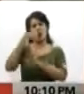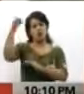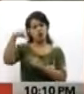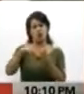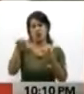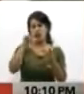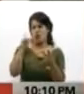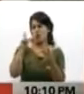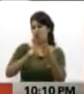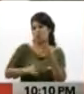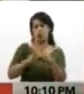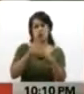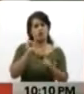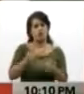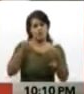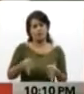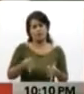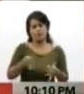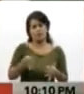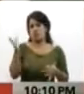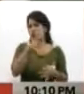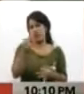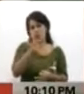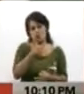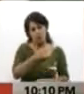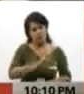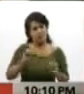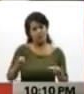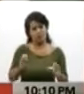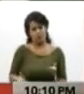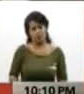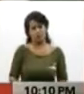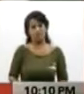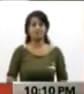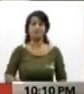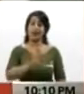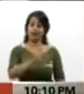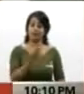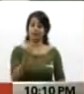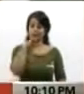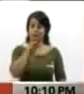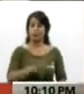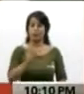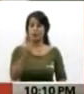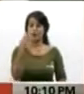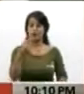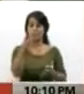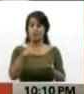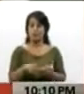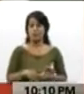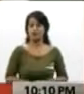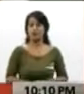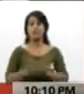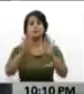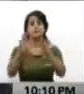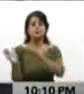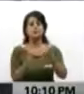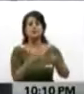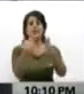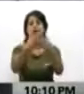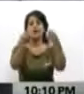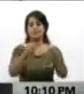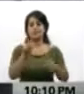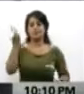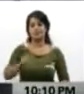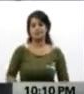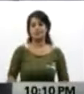su totalidad. Así entregaban las casas en la Cuarta República. Cárceles. El Dorado, un infierno